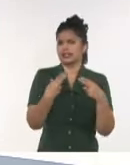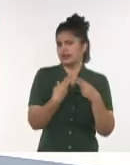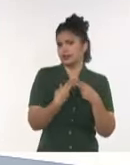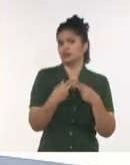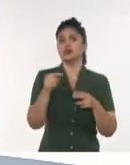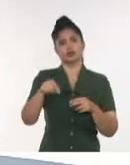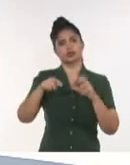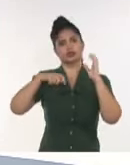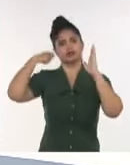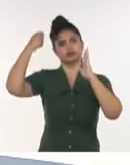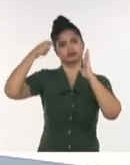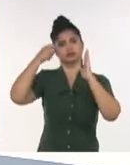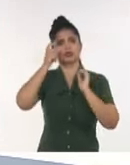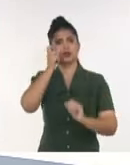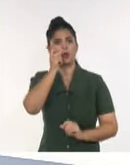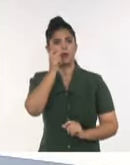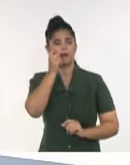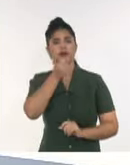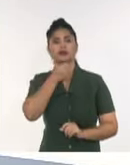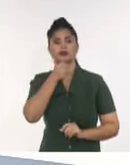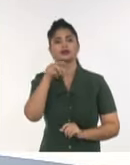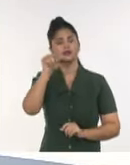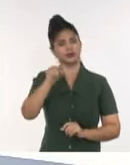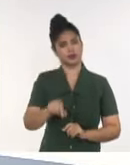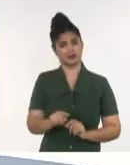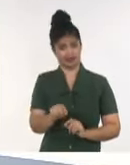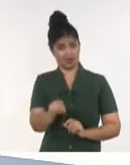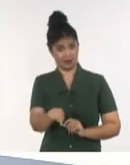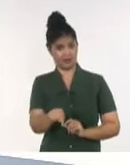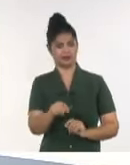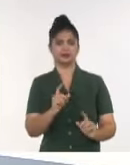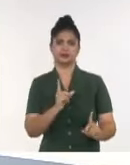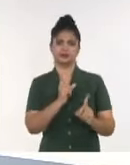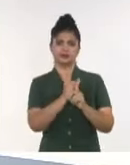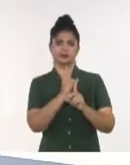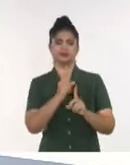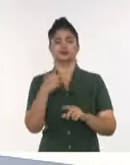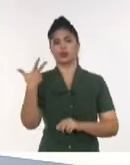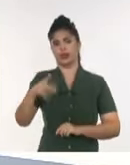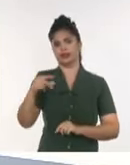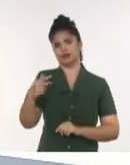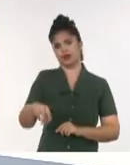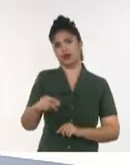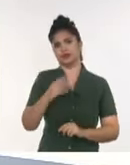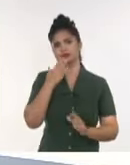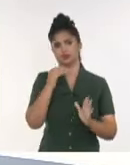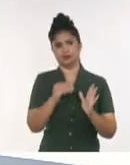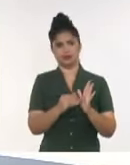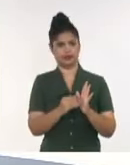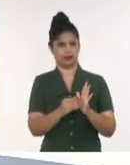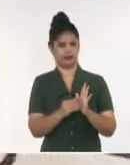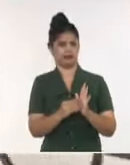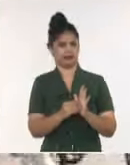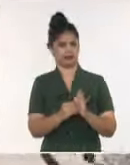siguiente reporte de Pavel Otero, quien ahora mismo se encuentra con el entrenador Raúl Trujillo. Adelante a los dos, los